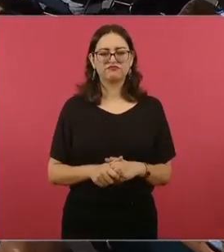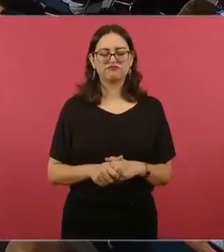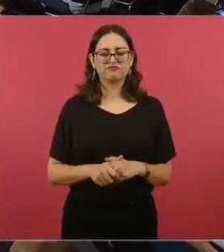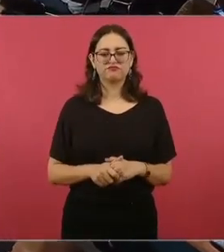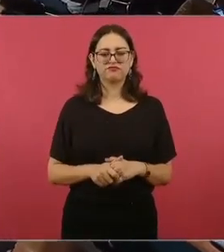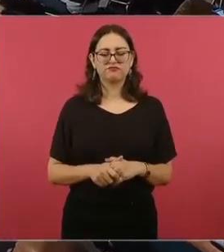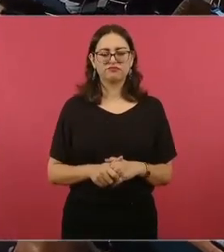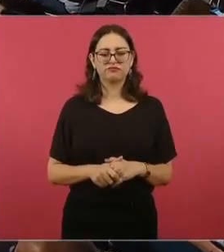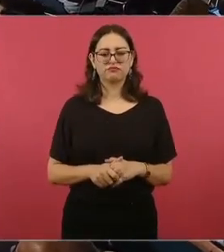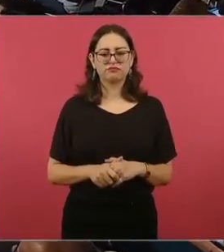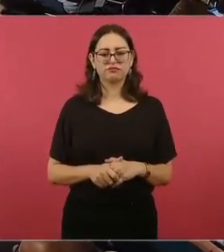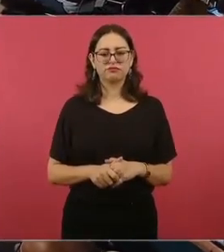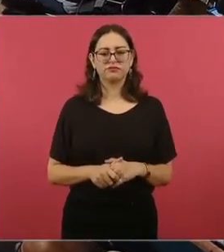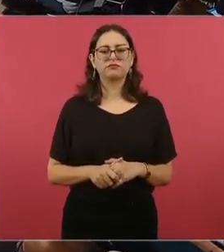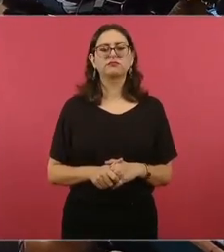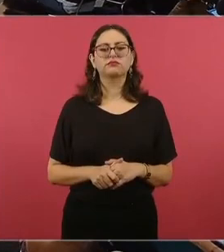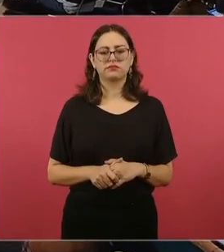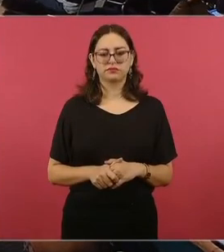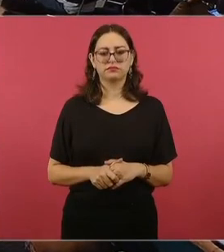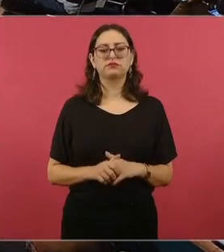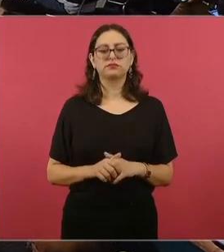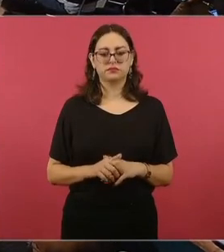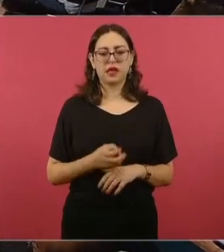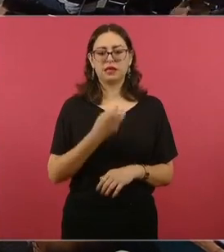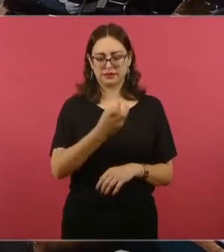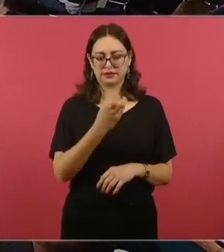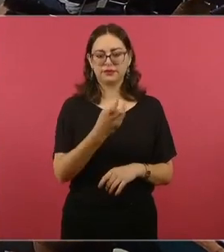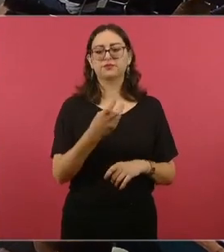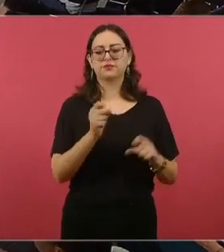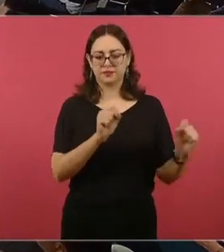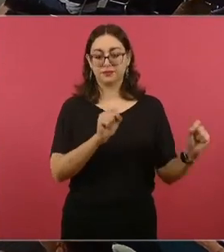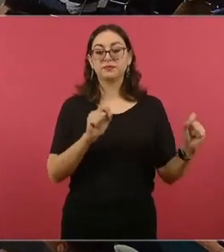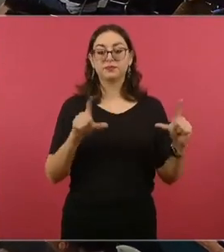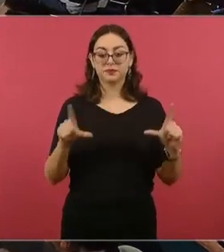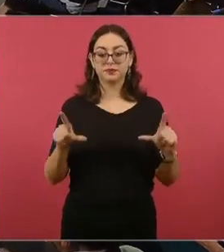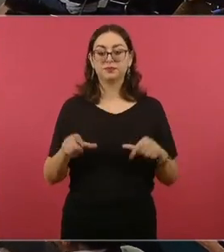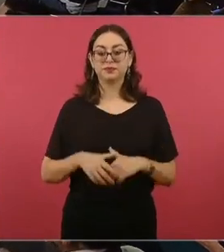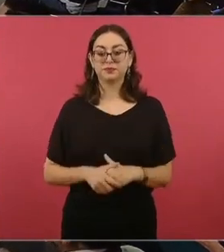¿Mande? Este es, sí.